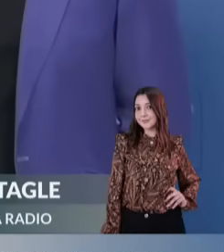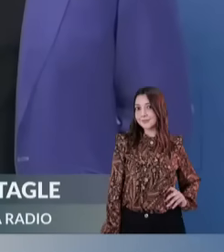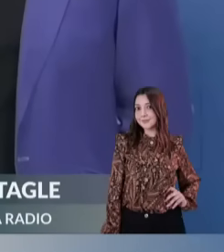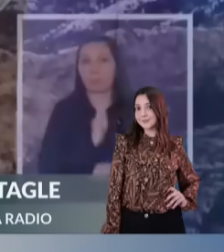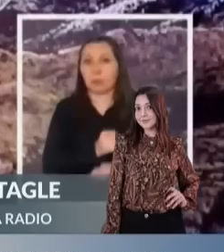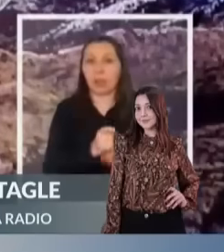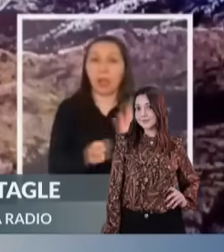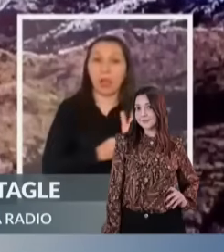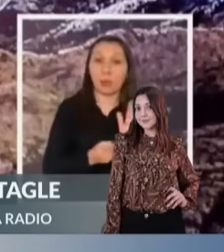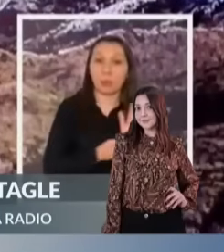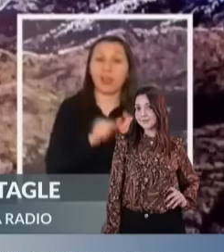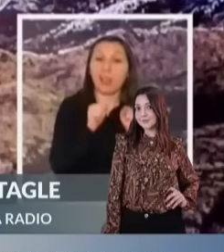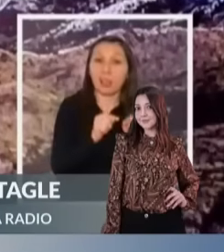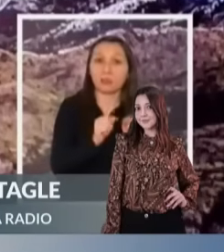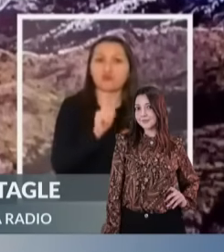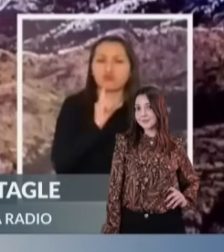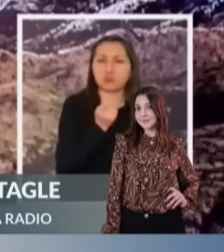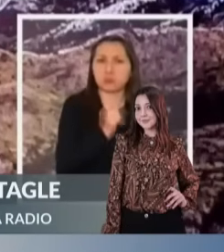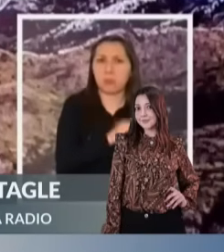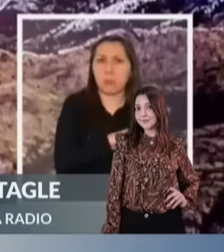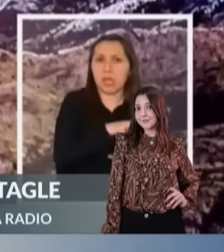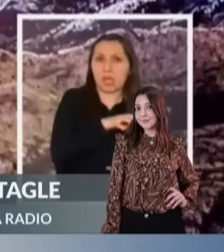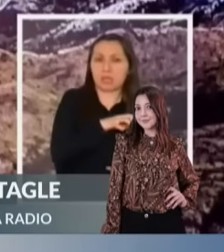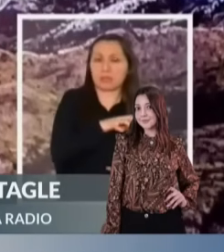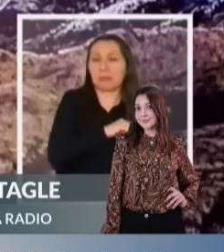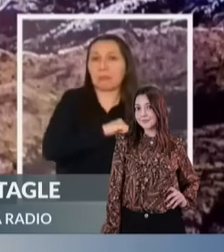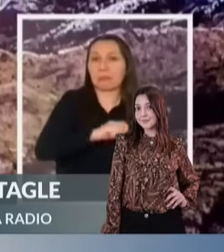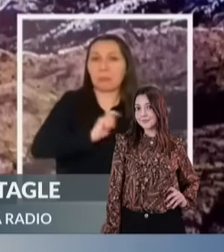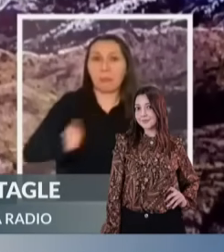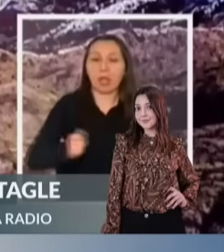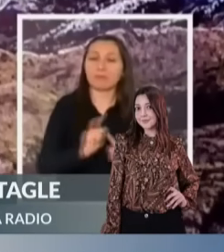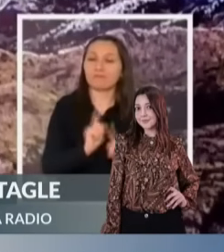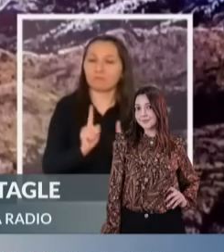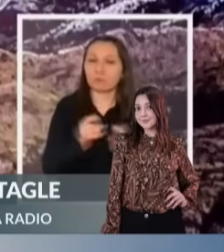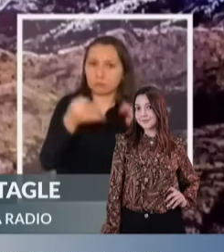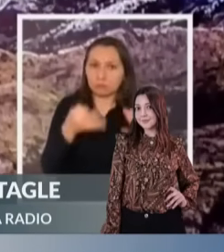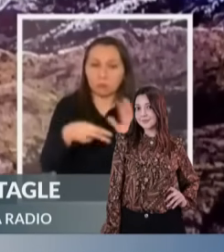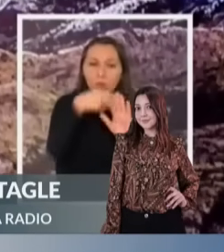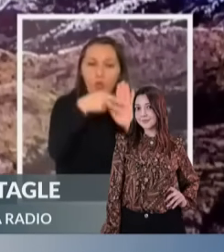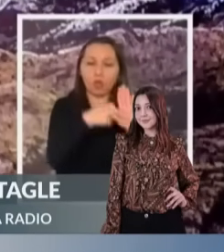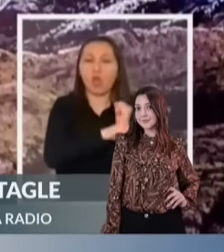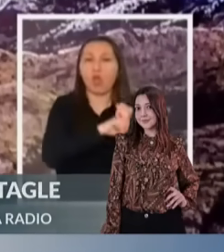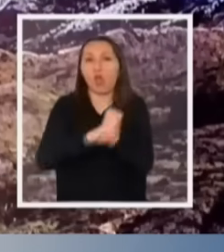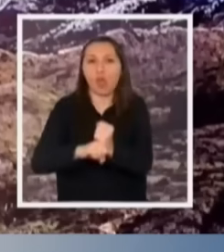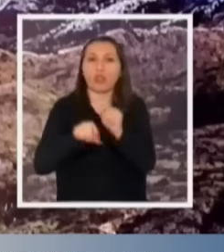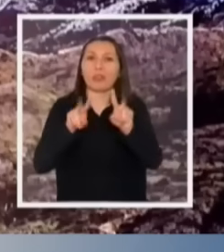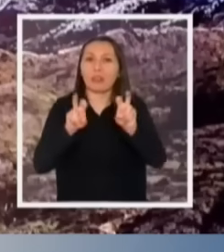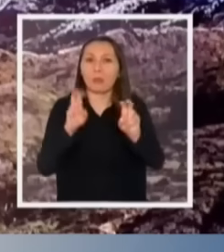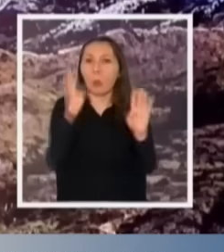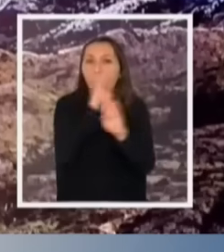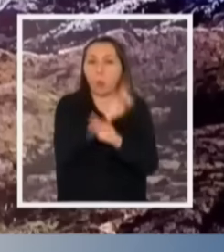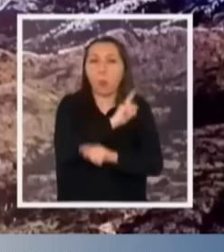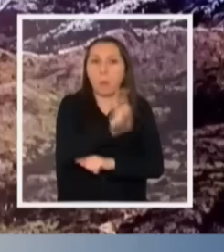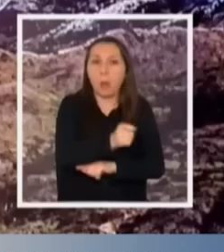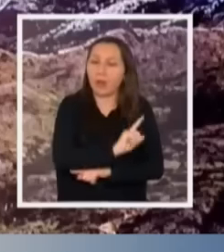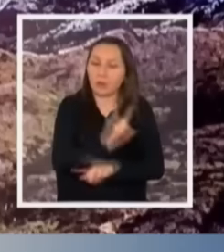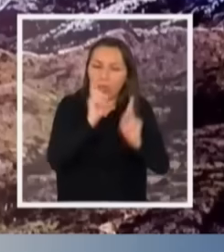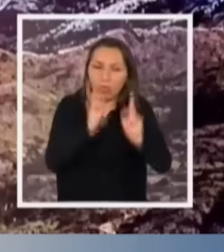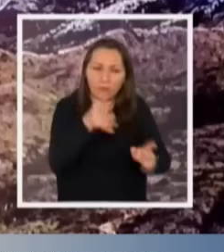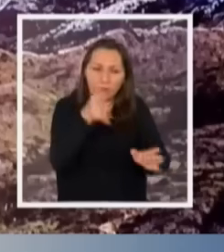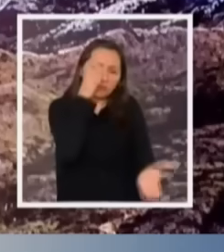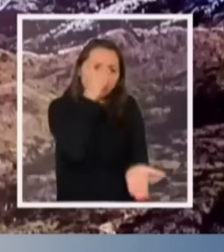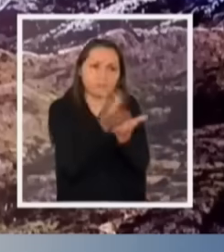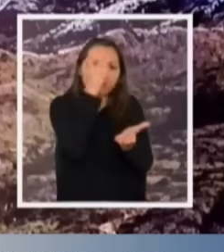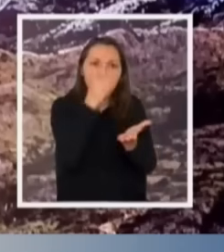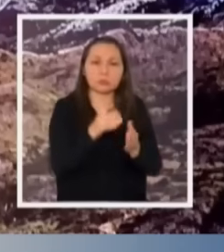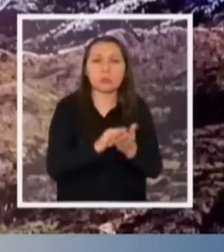Esto no es ni puede ser una justificación alguna. Entonces, no caigamos en la confusión